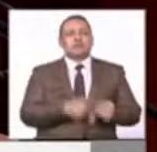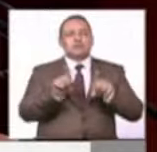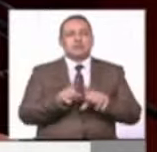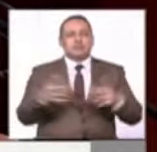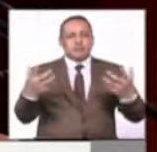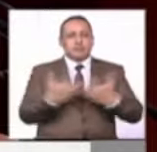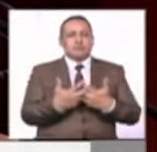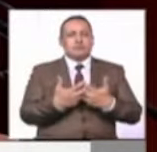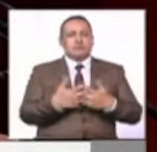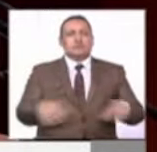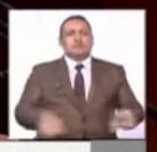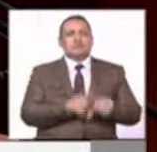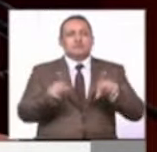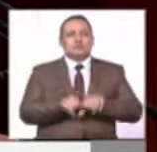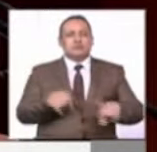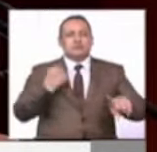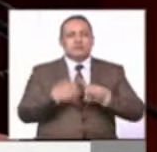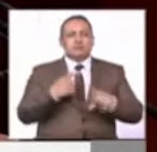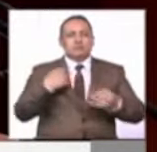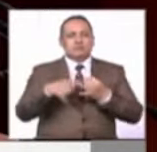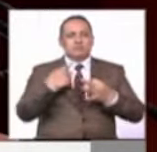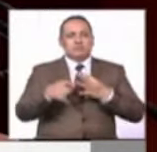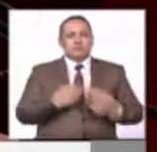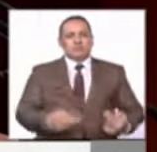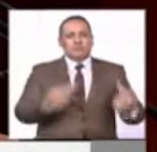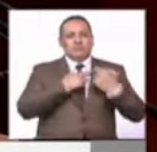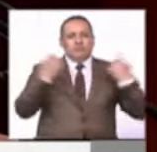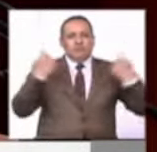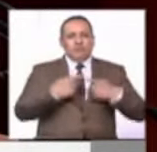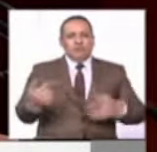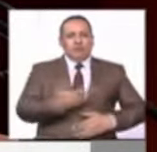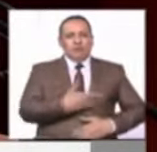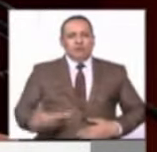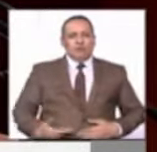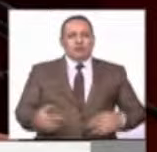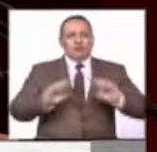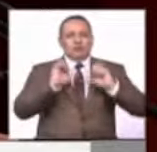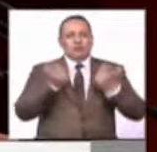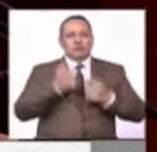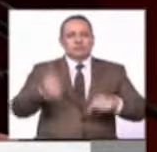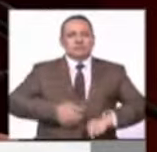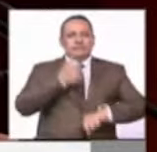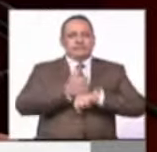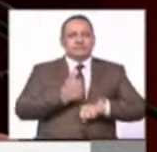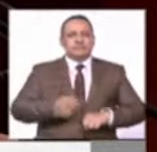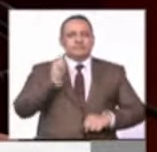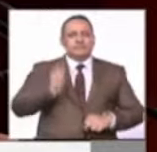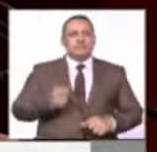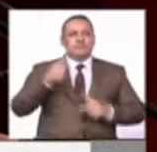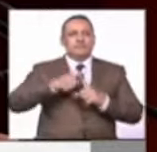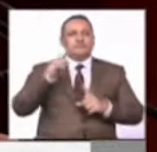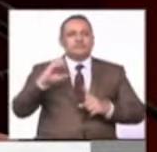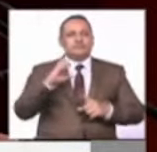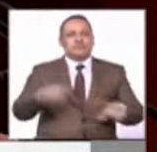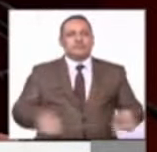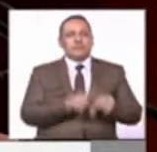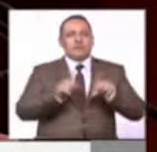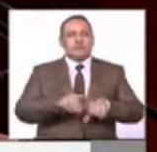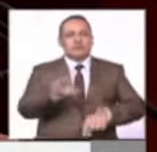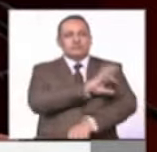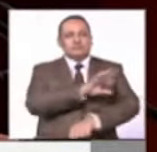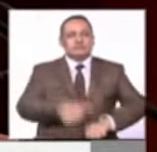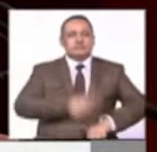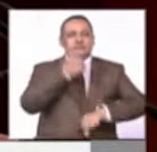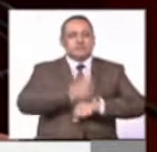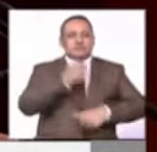integrada por siete representant antes el presidente de la suprema del tribunal constitucional la fiscal de la